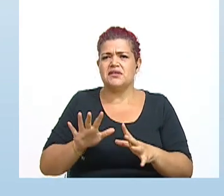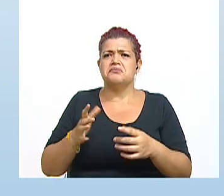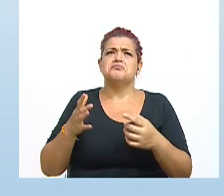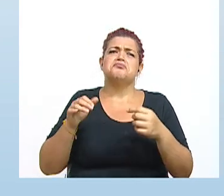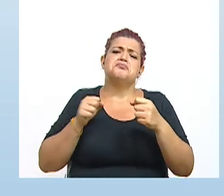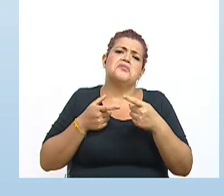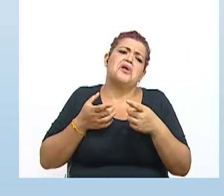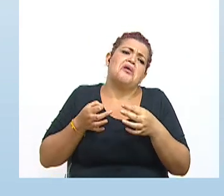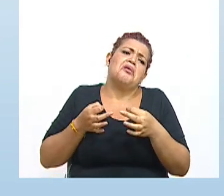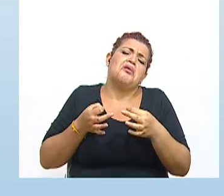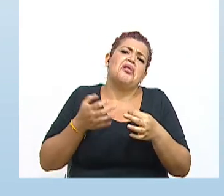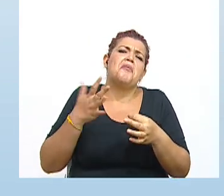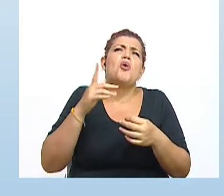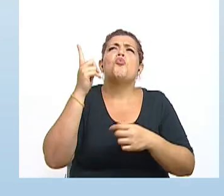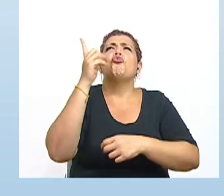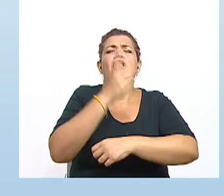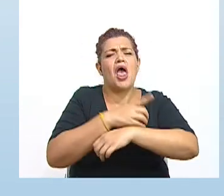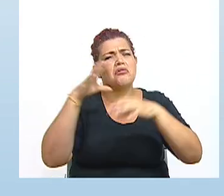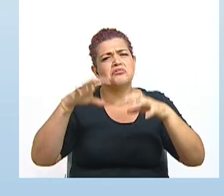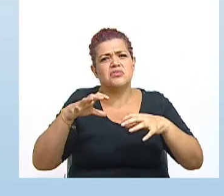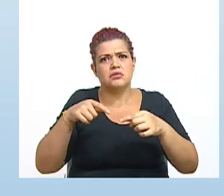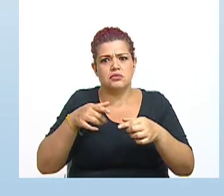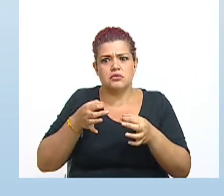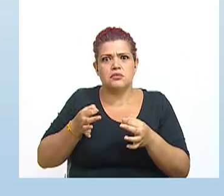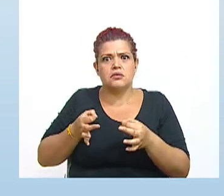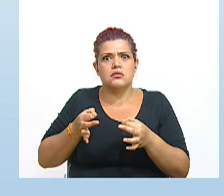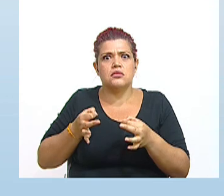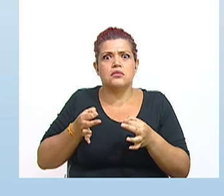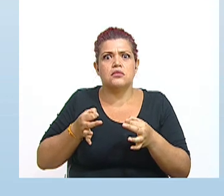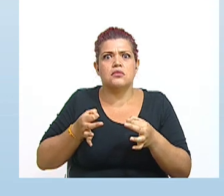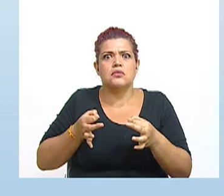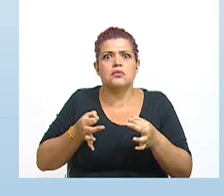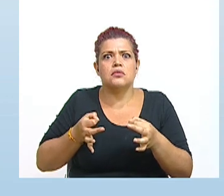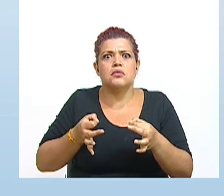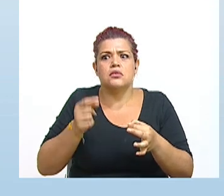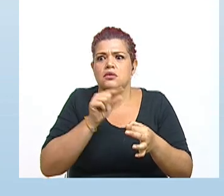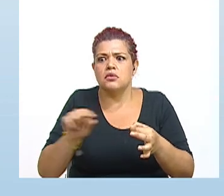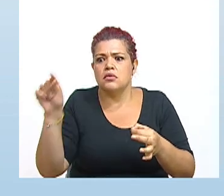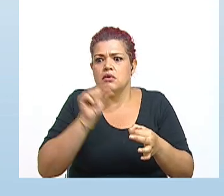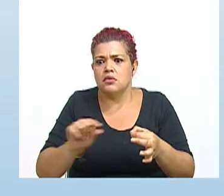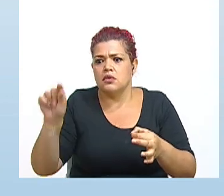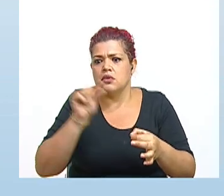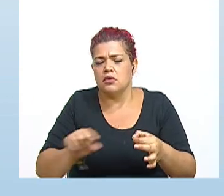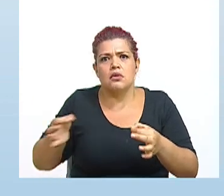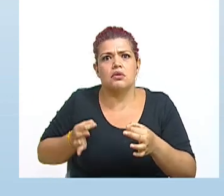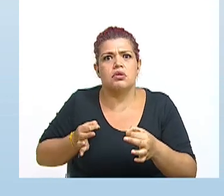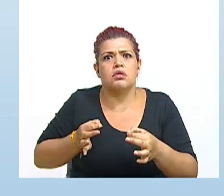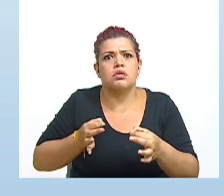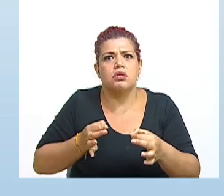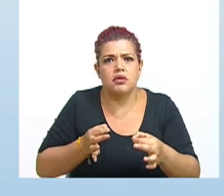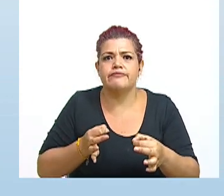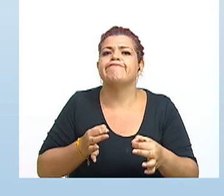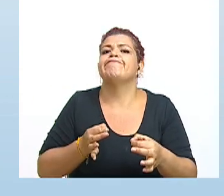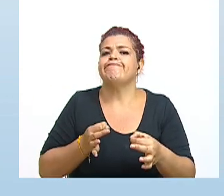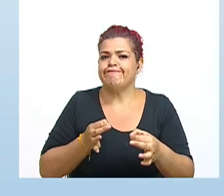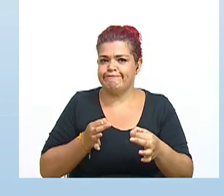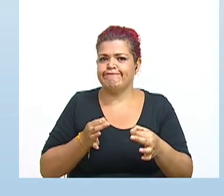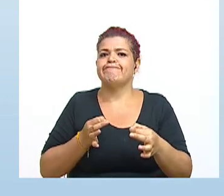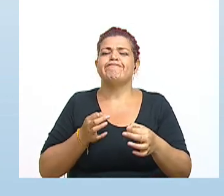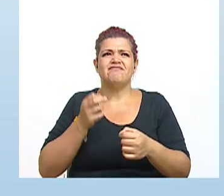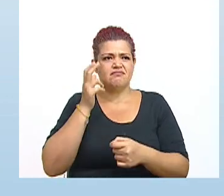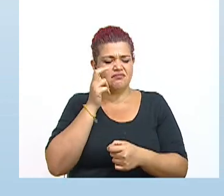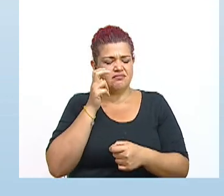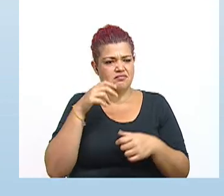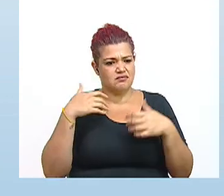podría presentarse para un solo día y que de pronto se extiende hasta por varias semanas. Definitivamente, al escuchar estos